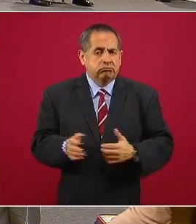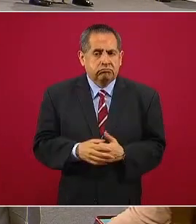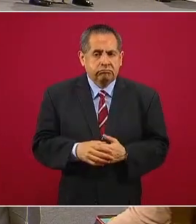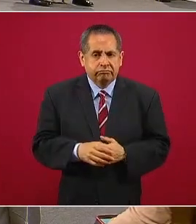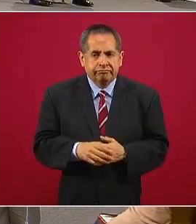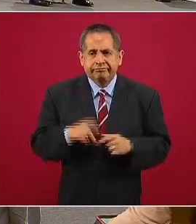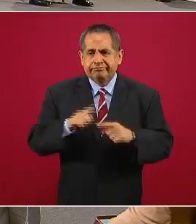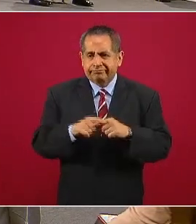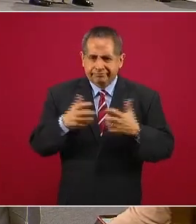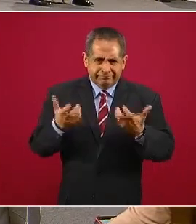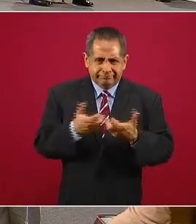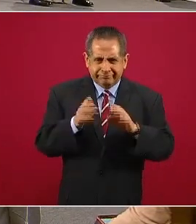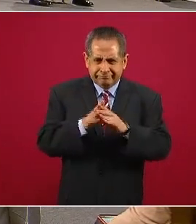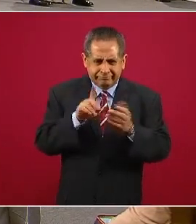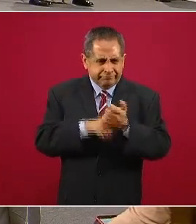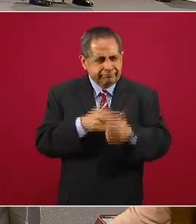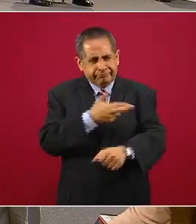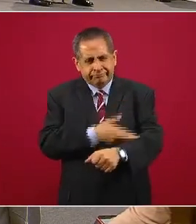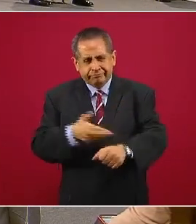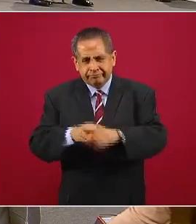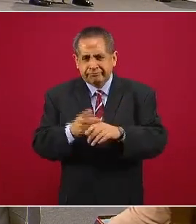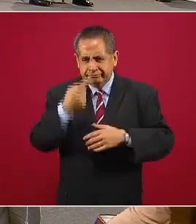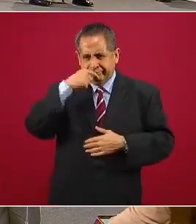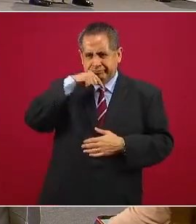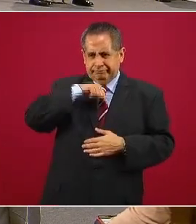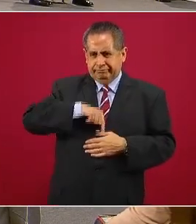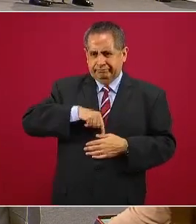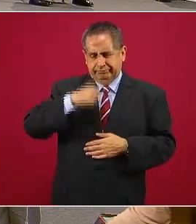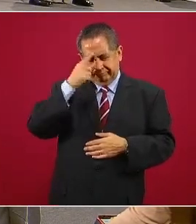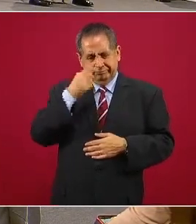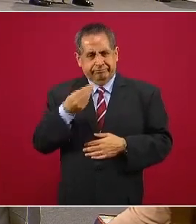¿Quién hace el proceso de intubación?